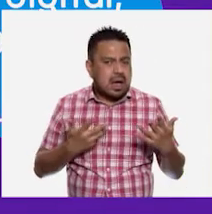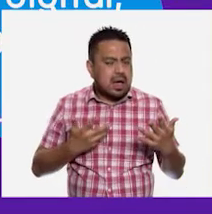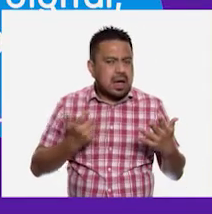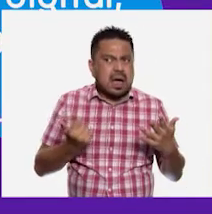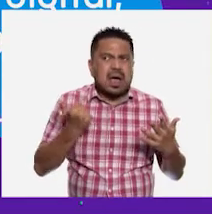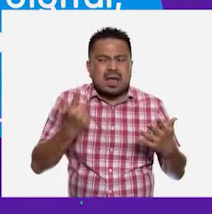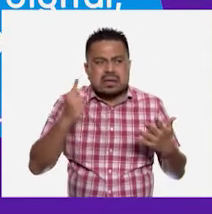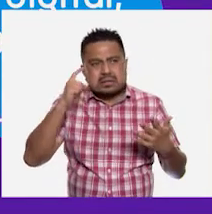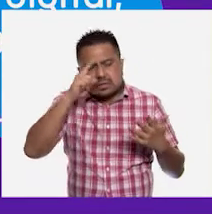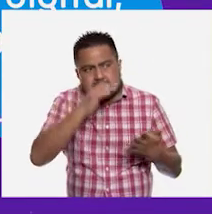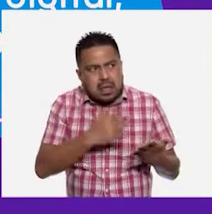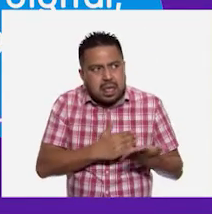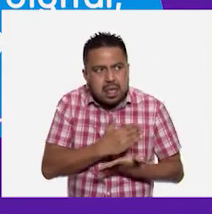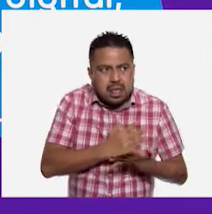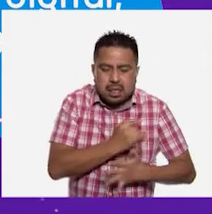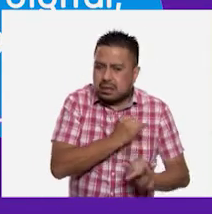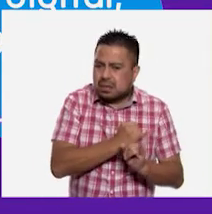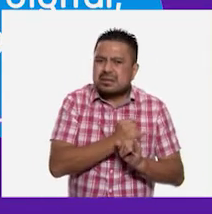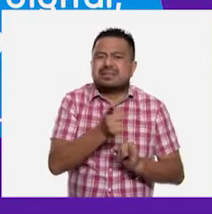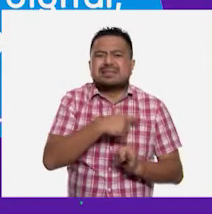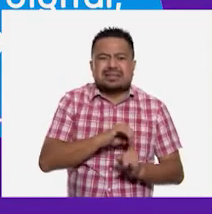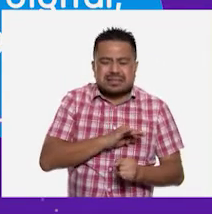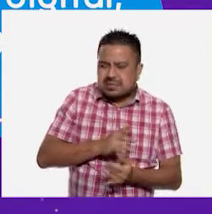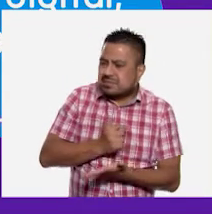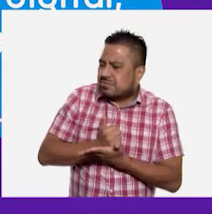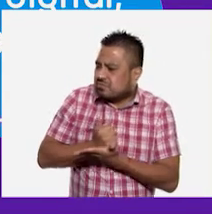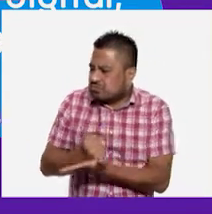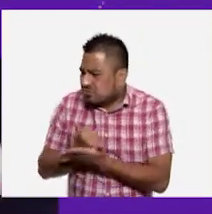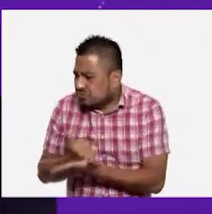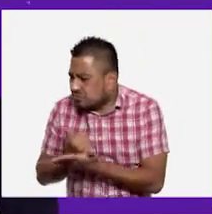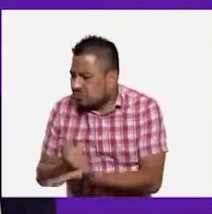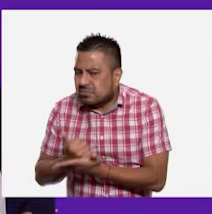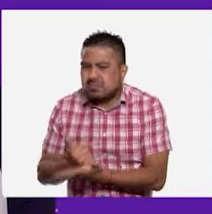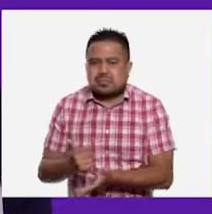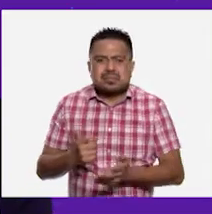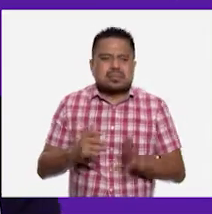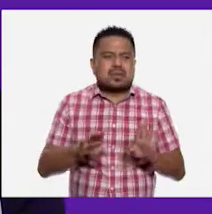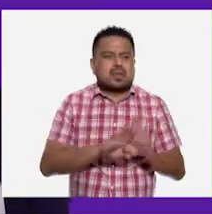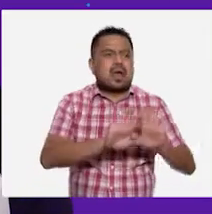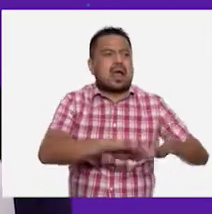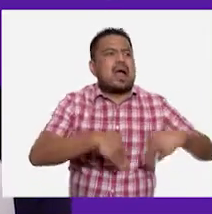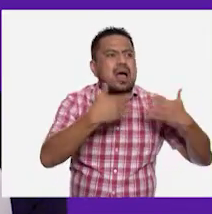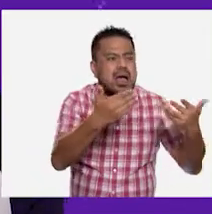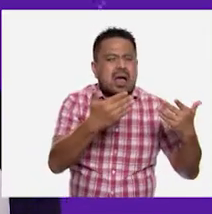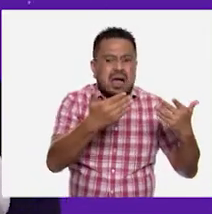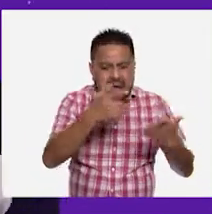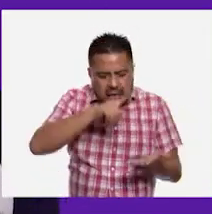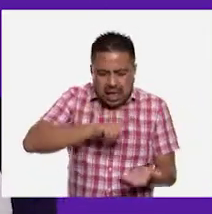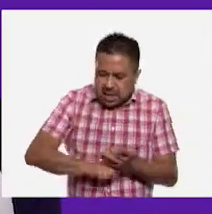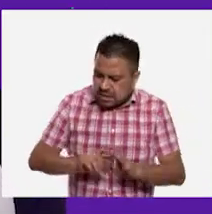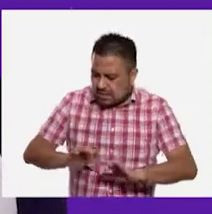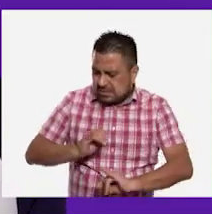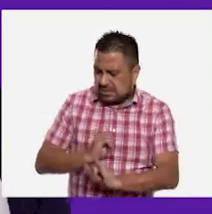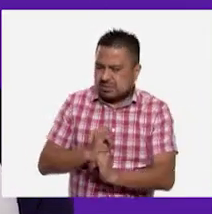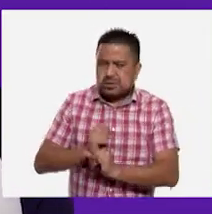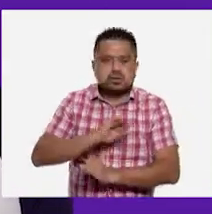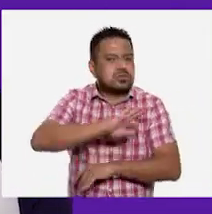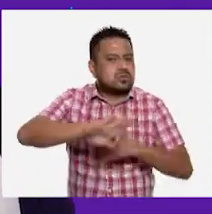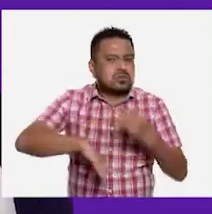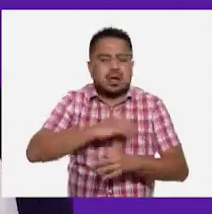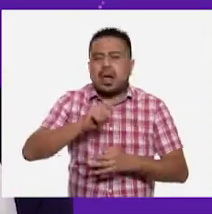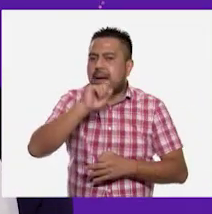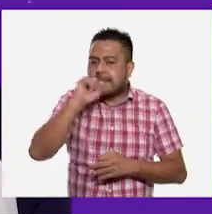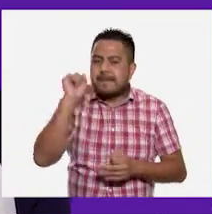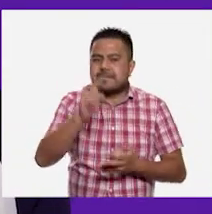le dificulta el mundo digital, hay que apoyarlo. Tanto fuera como dentro del ciberespacio, todos tenemos los